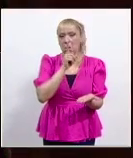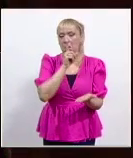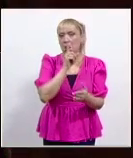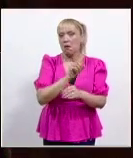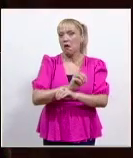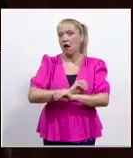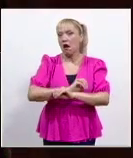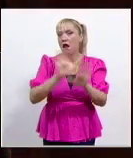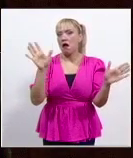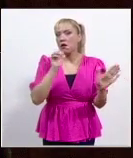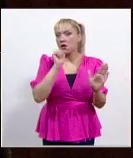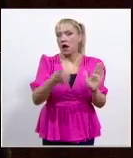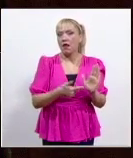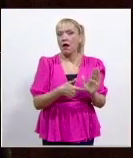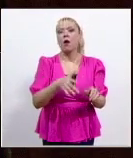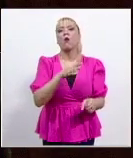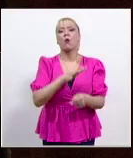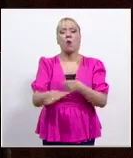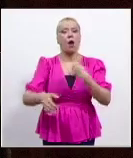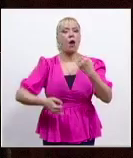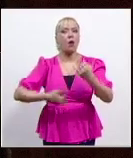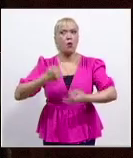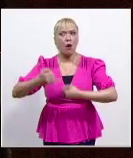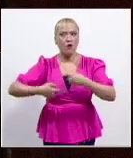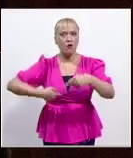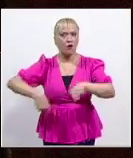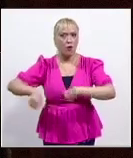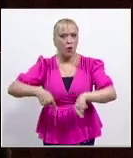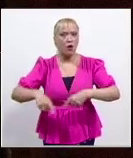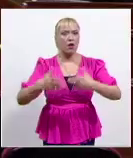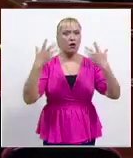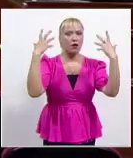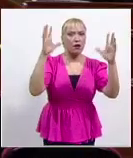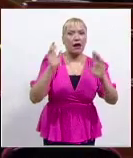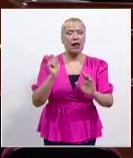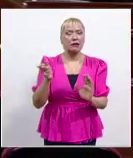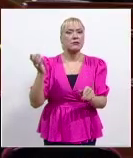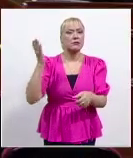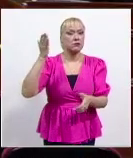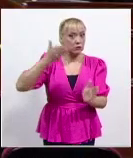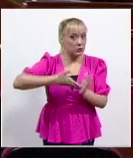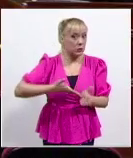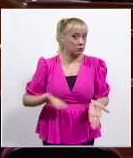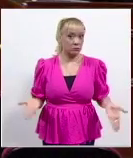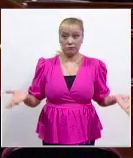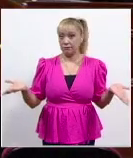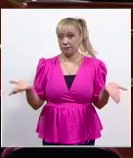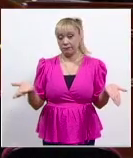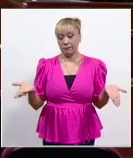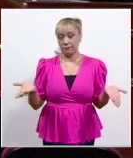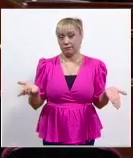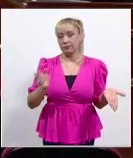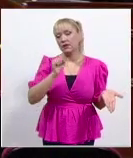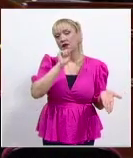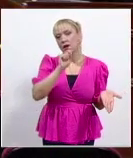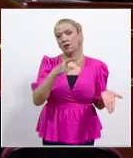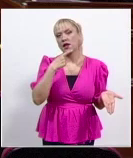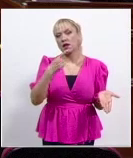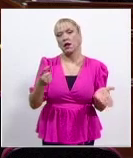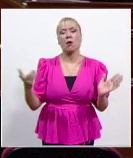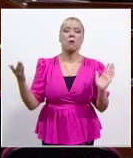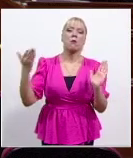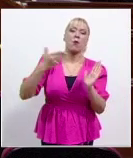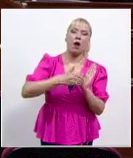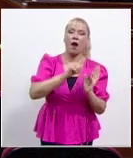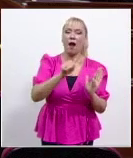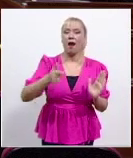qué tipo de juegos actualizarían la infracción administrativa. También invalidó que se establecieran multas a